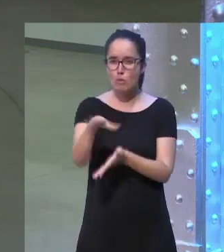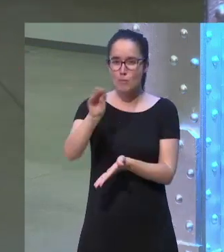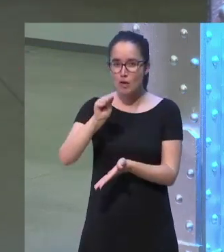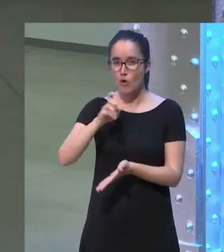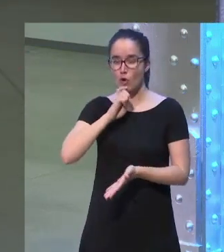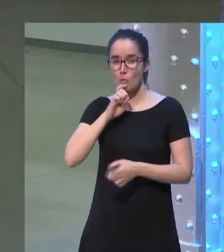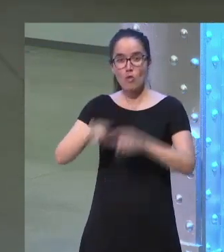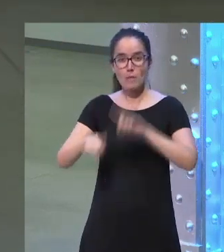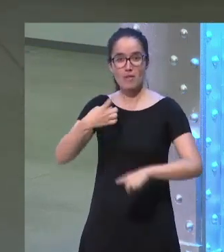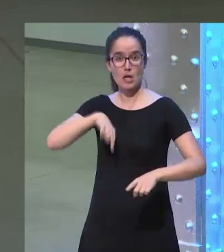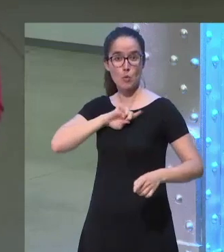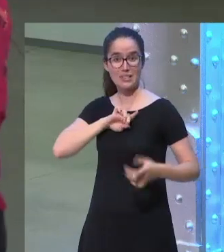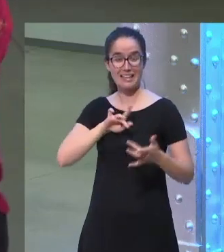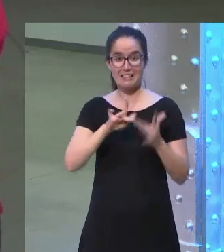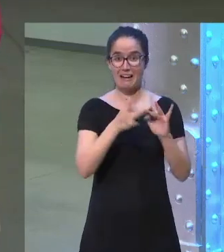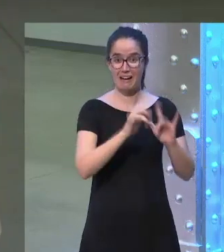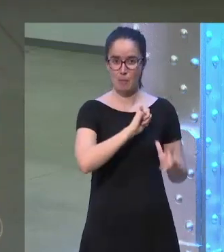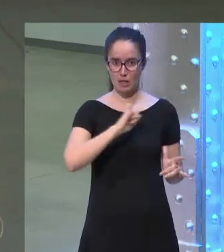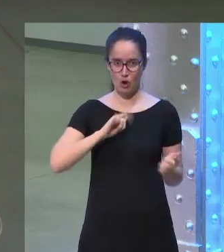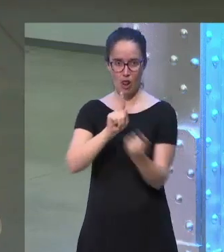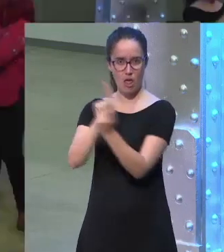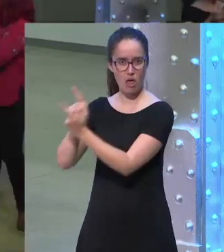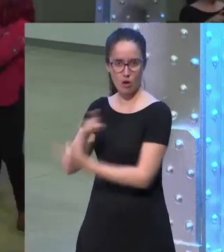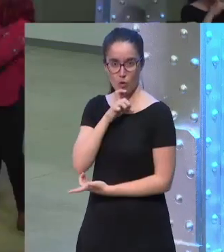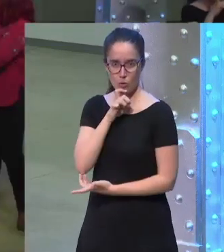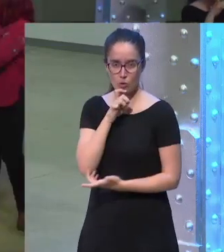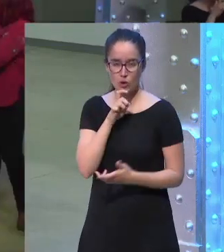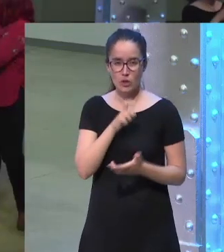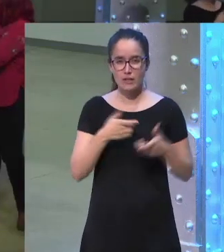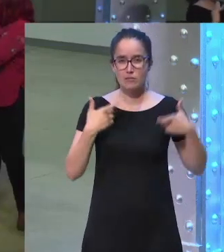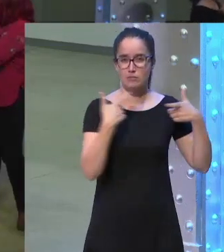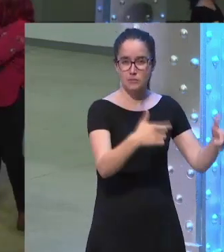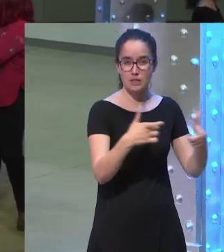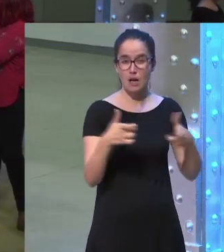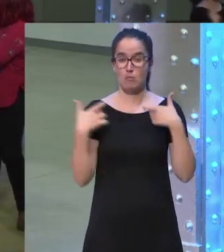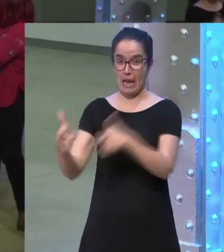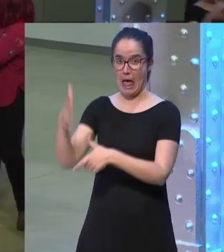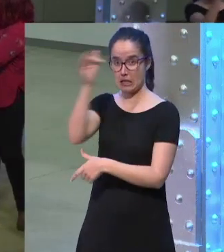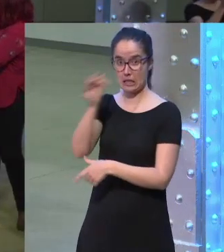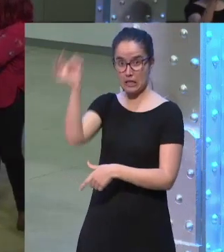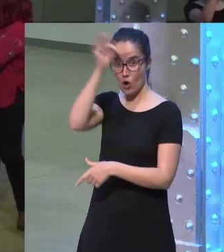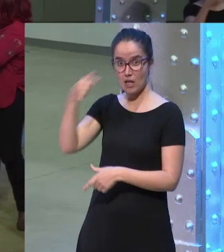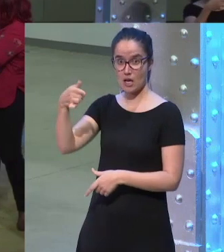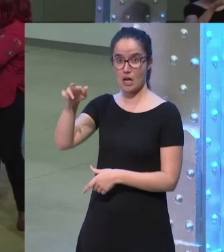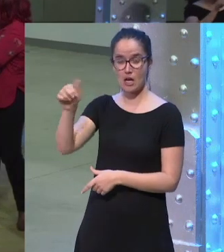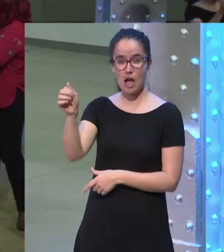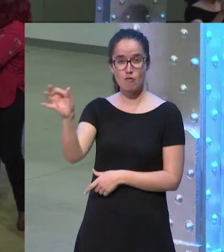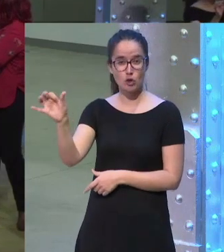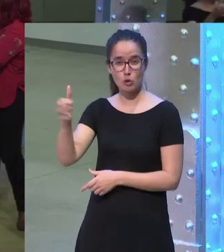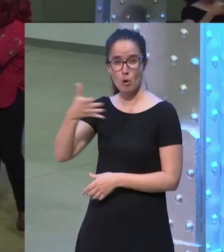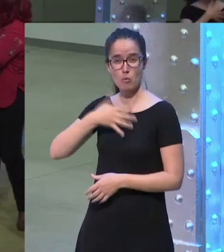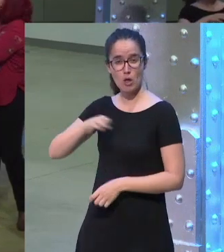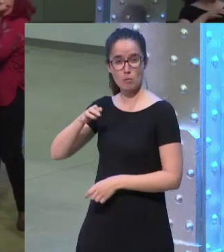en función de nuestras relaciones personales. En la parte de teoría de grafos, bueno, podemos pensar, me estoy yendo